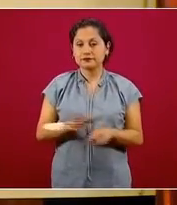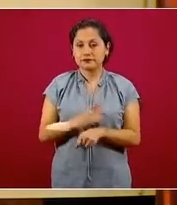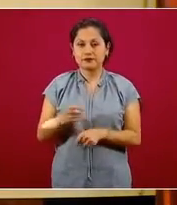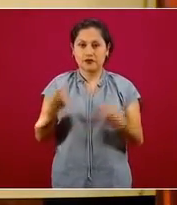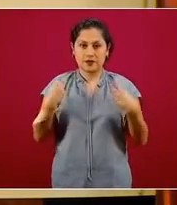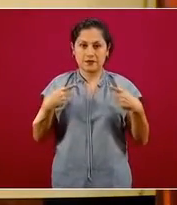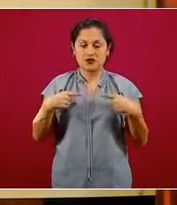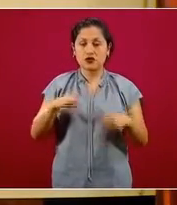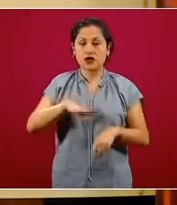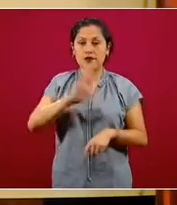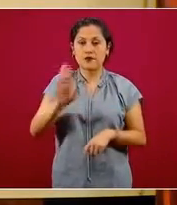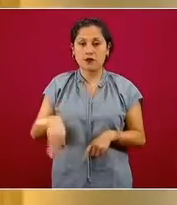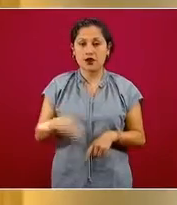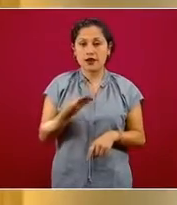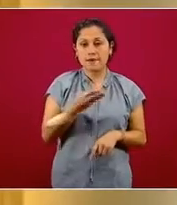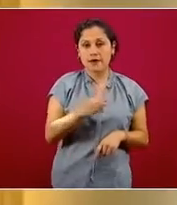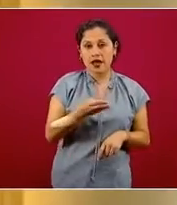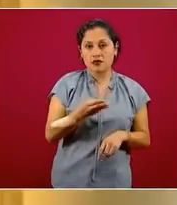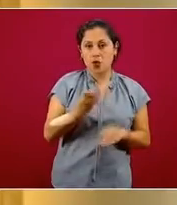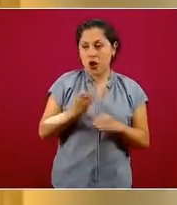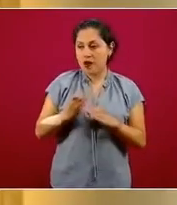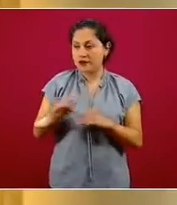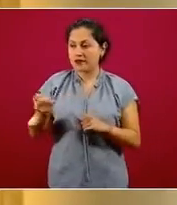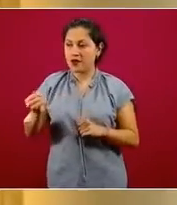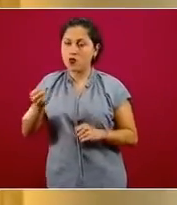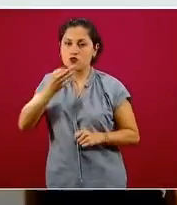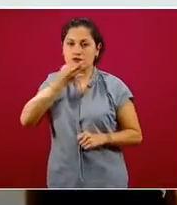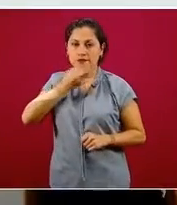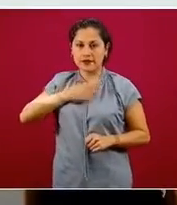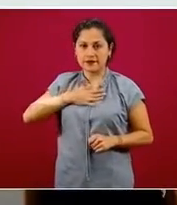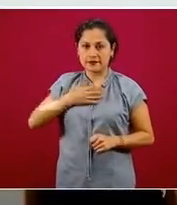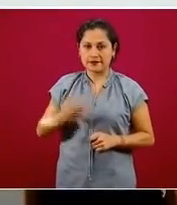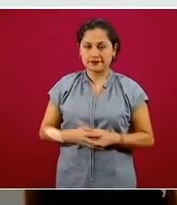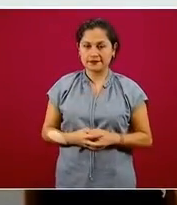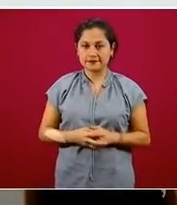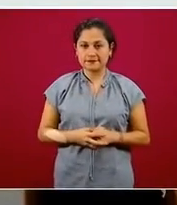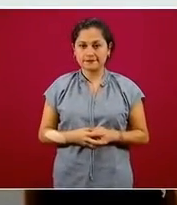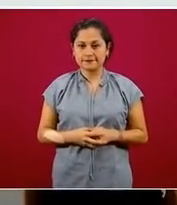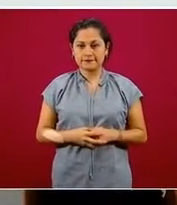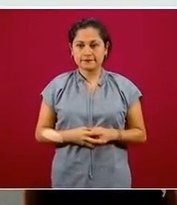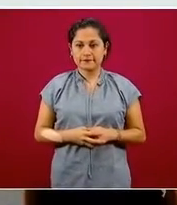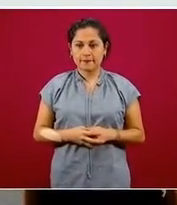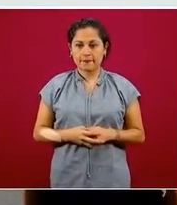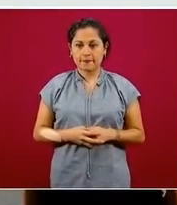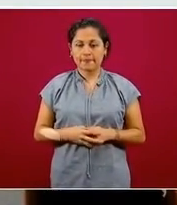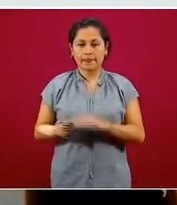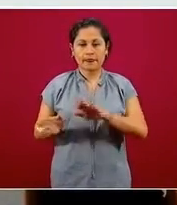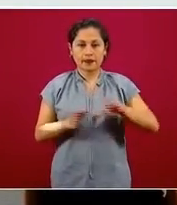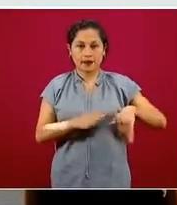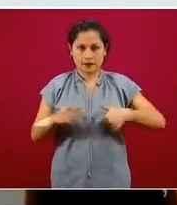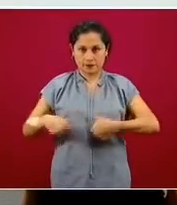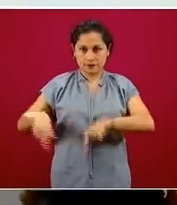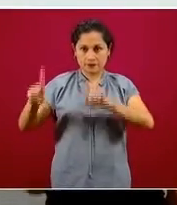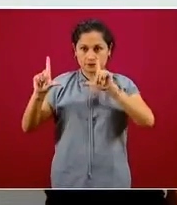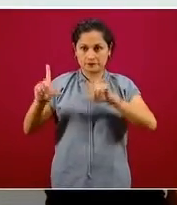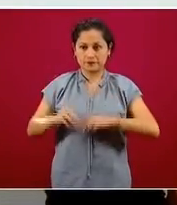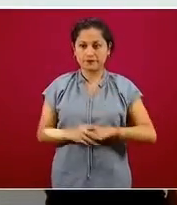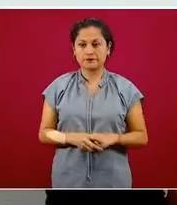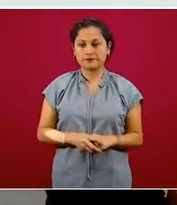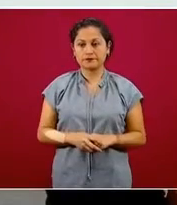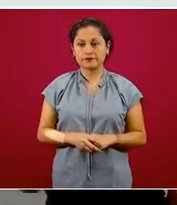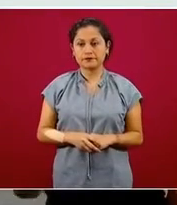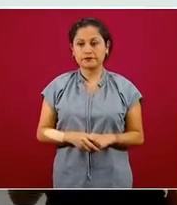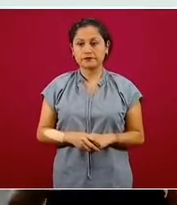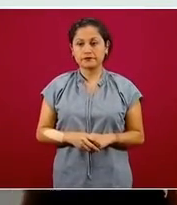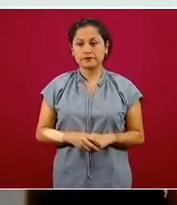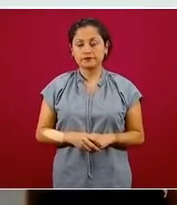mayo y en las primeras semanas de junio. Veamos la siguiente diapositiva. La